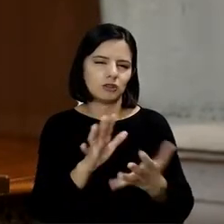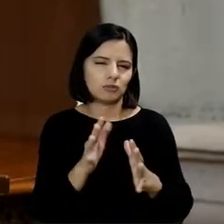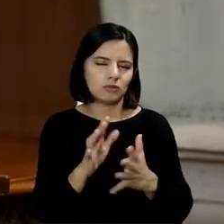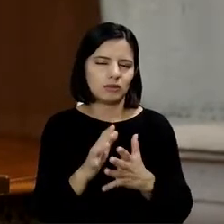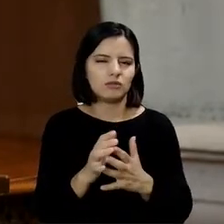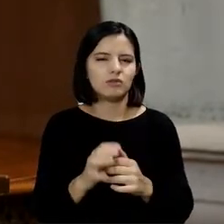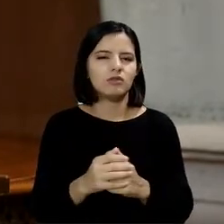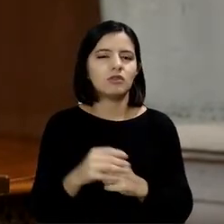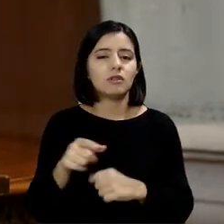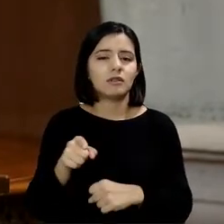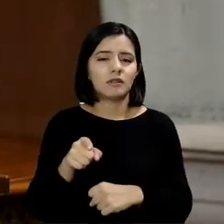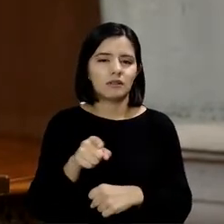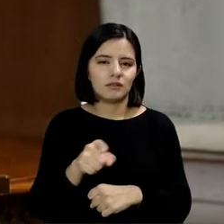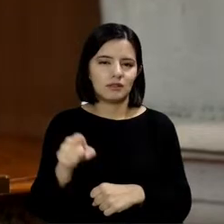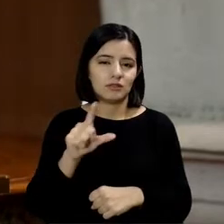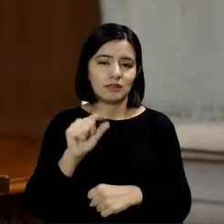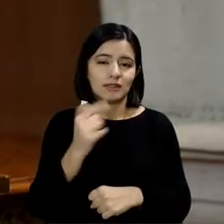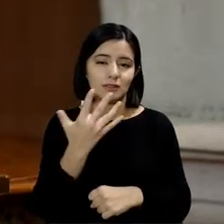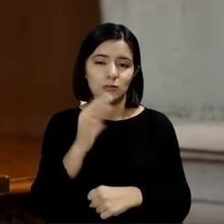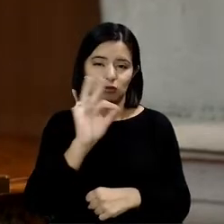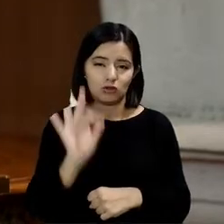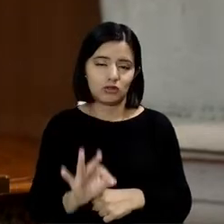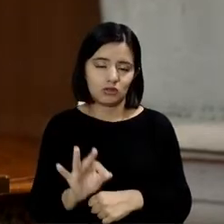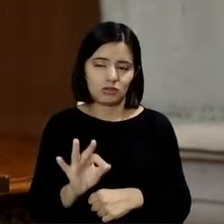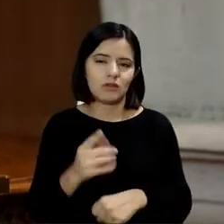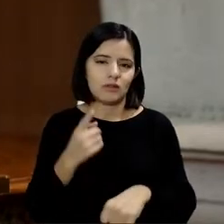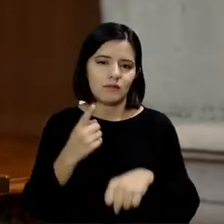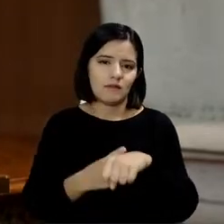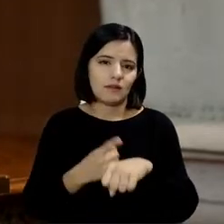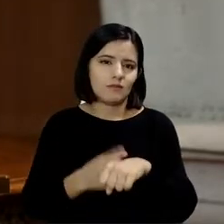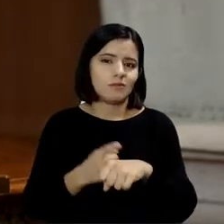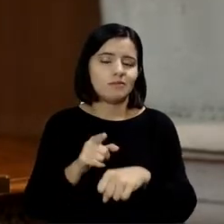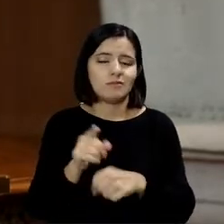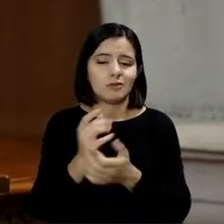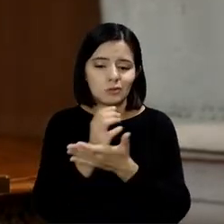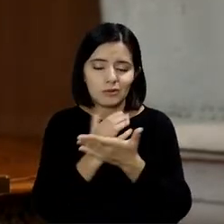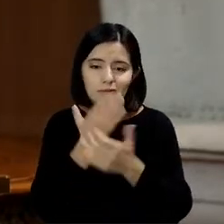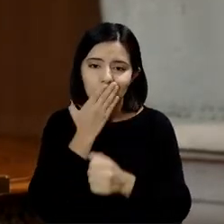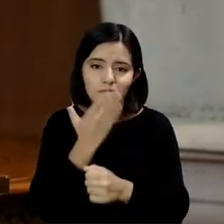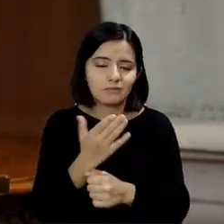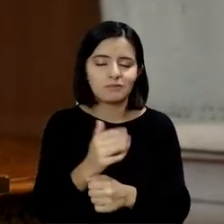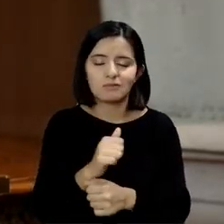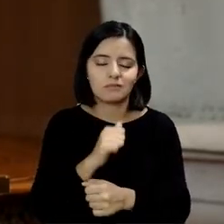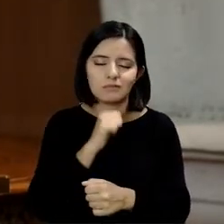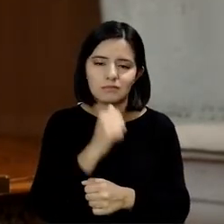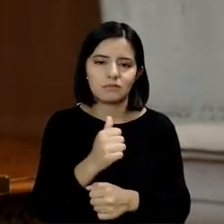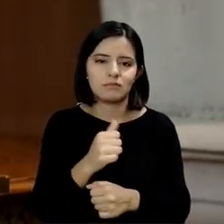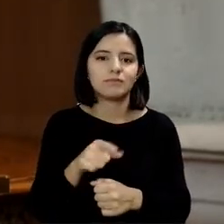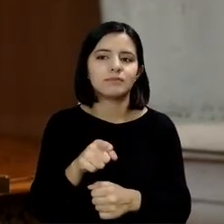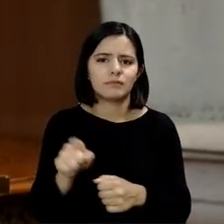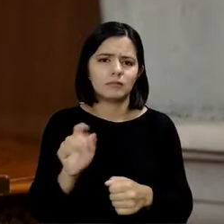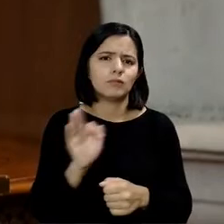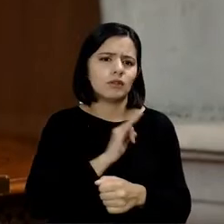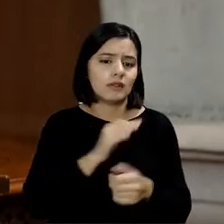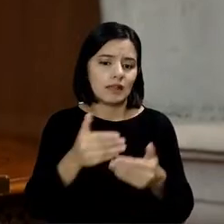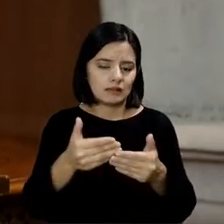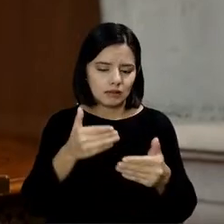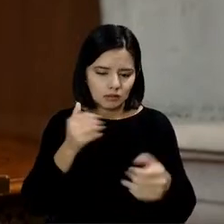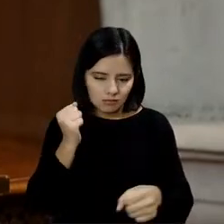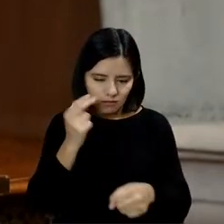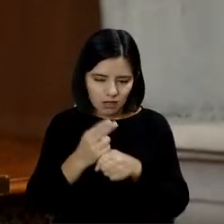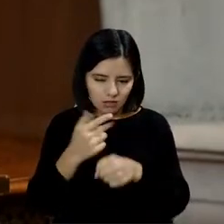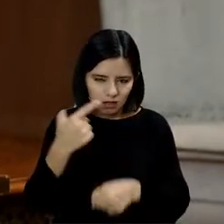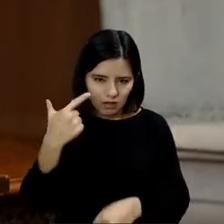Con todo, si los países lograran ampliar la cobertura de atención primaria, podría evitarse